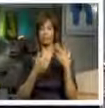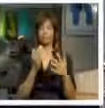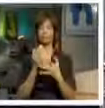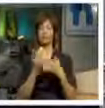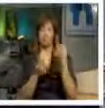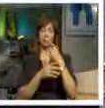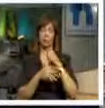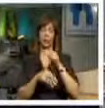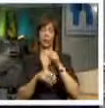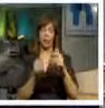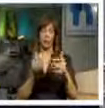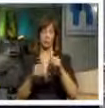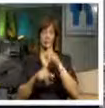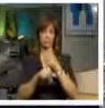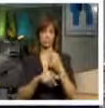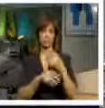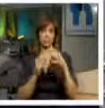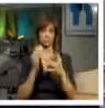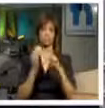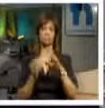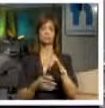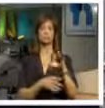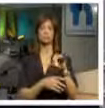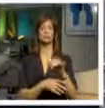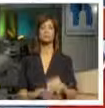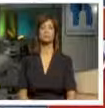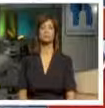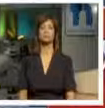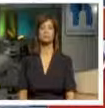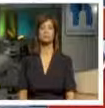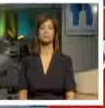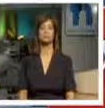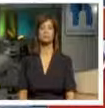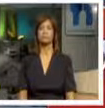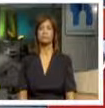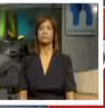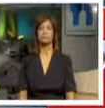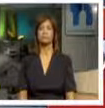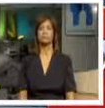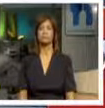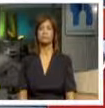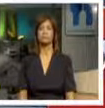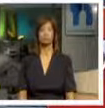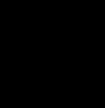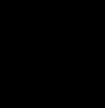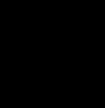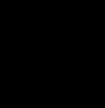aplicada aquí en techno click perfecto gracias vaya tema usted puesto su dará muchos hoy en casa